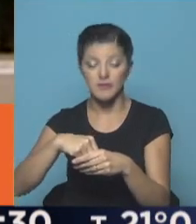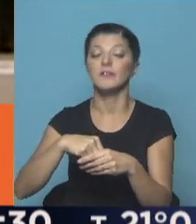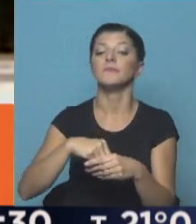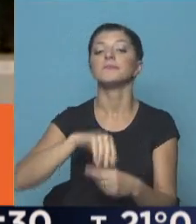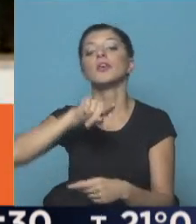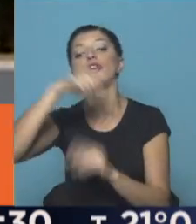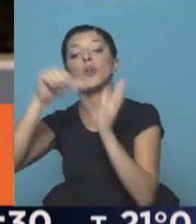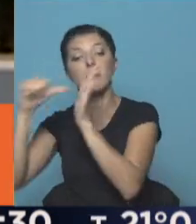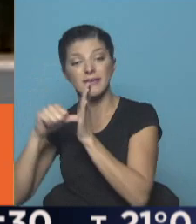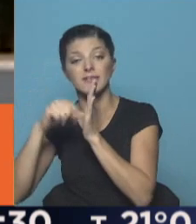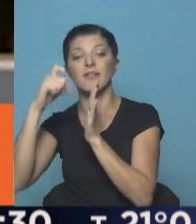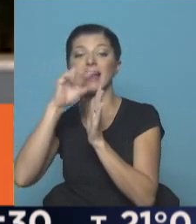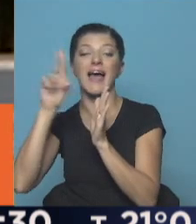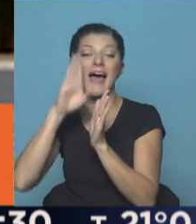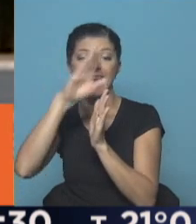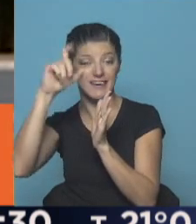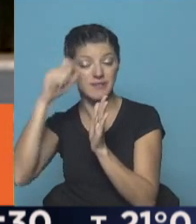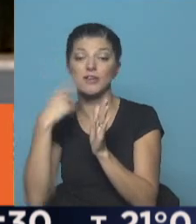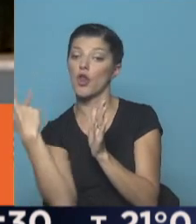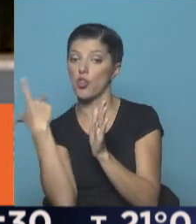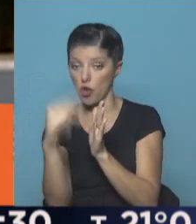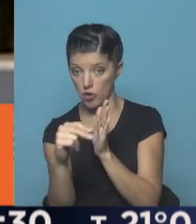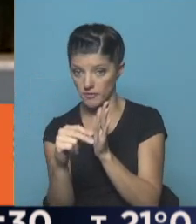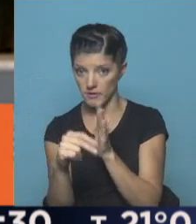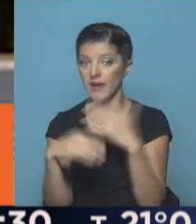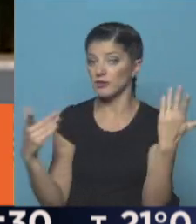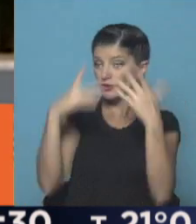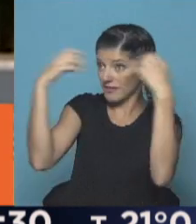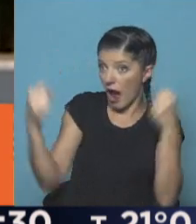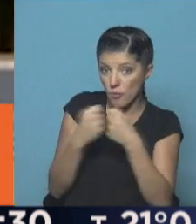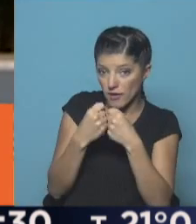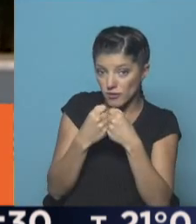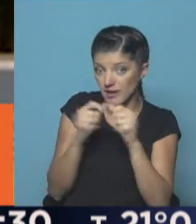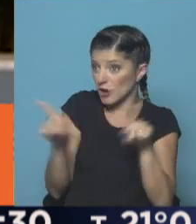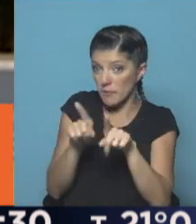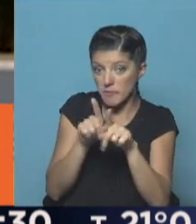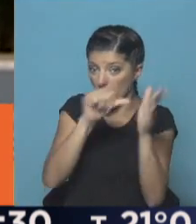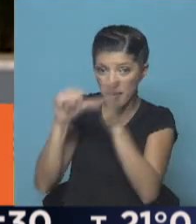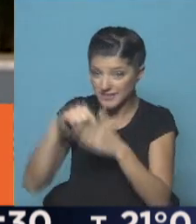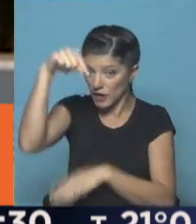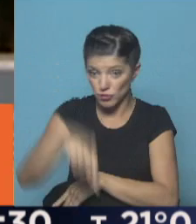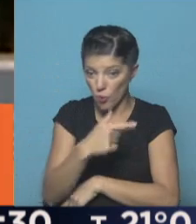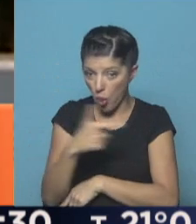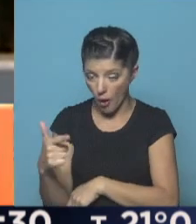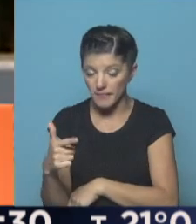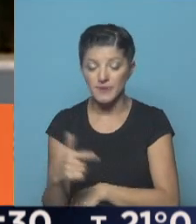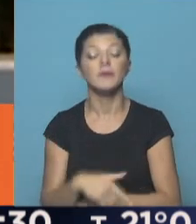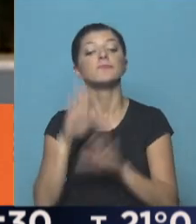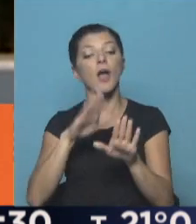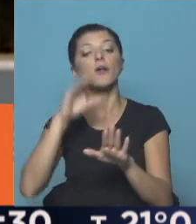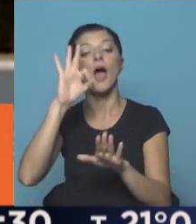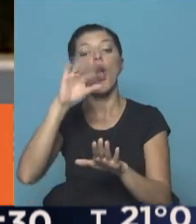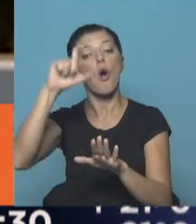los países del Caribe, se opusieron. Entonces, no hay consenso. Y OEA está visto en la